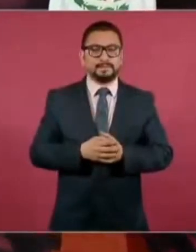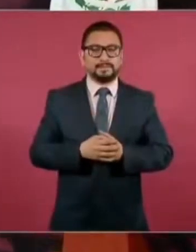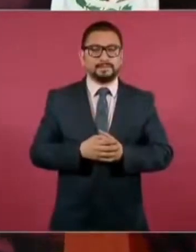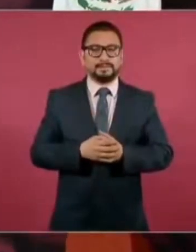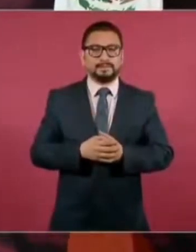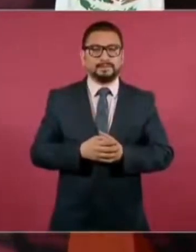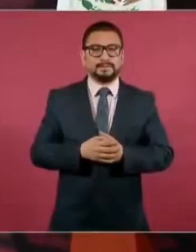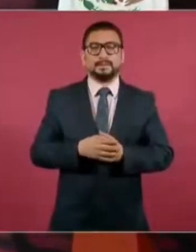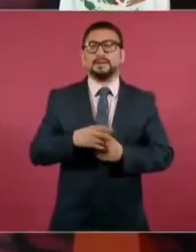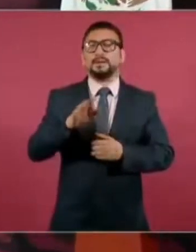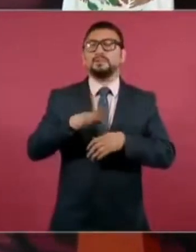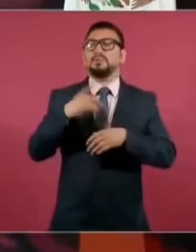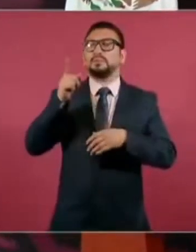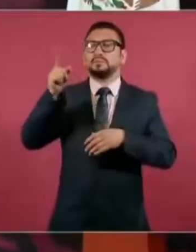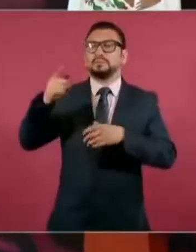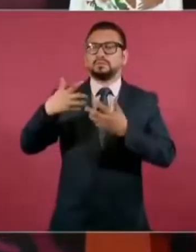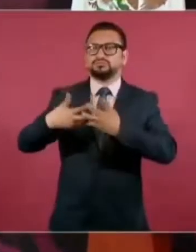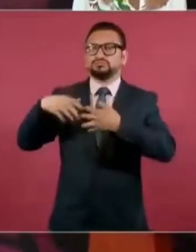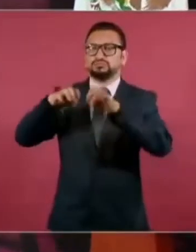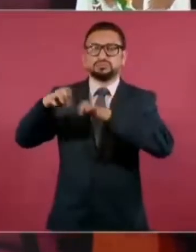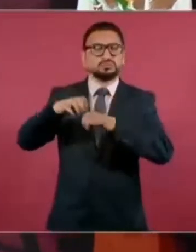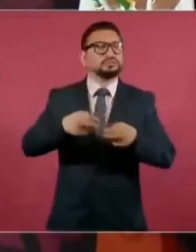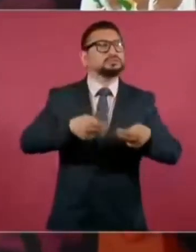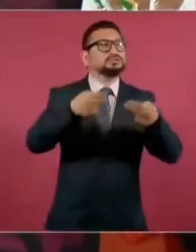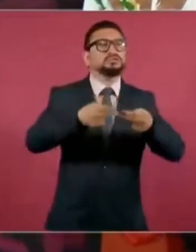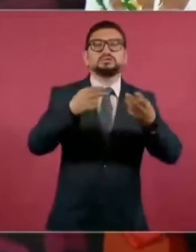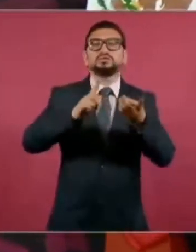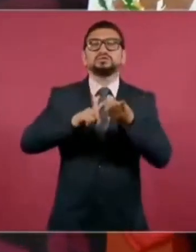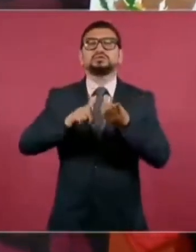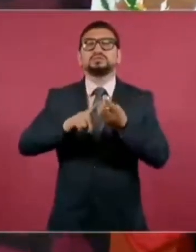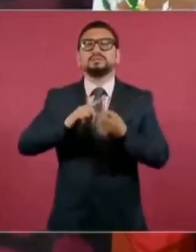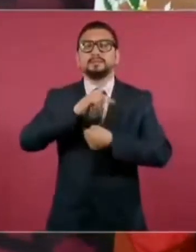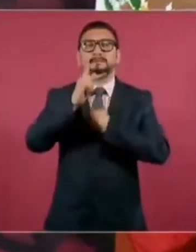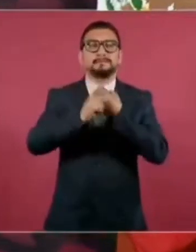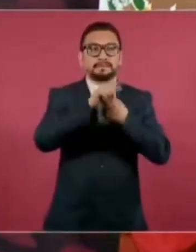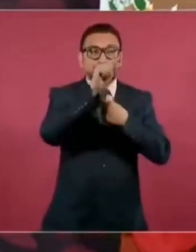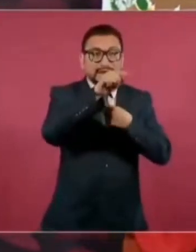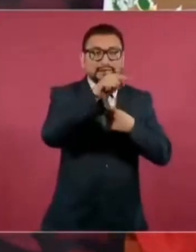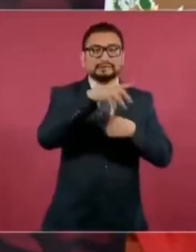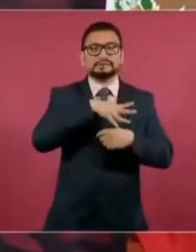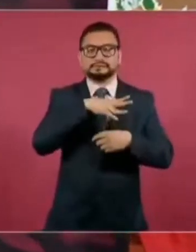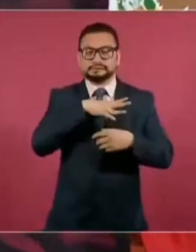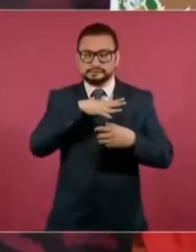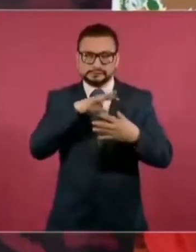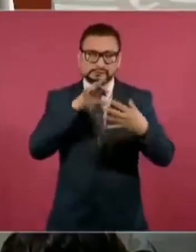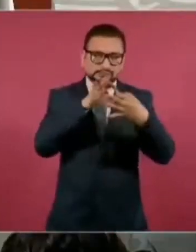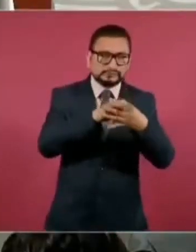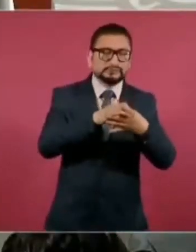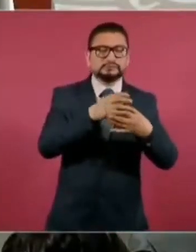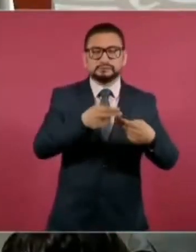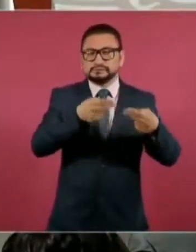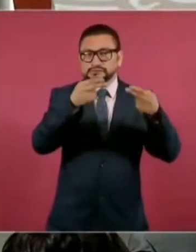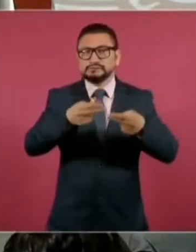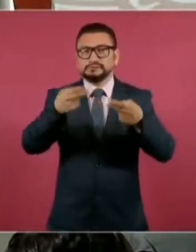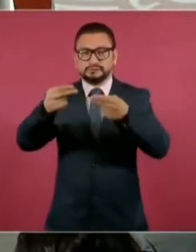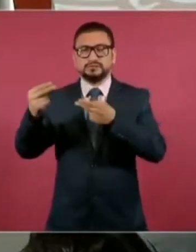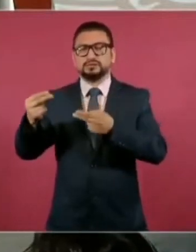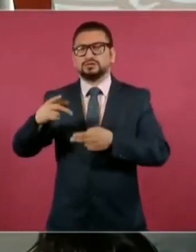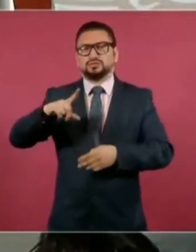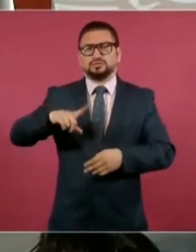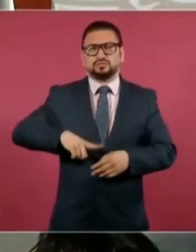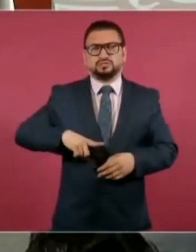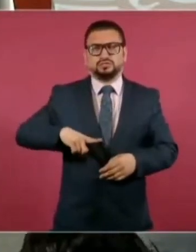tiene negocios, en los países donde tiene negocios. Y no solo gobiernos,